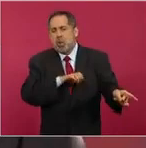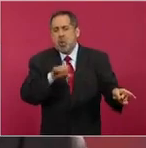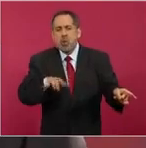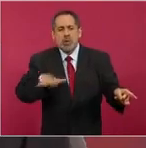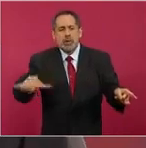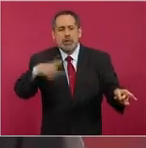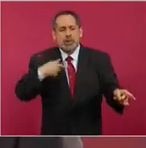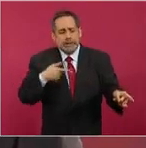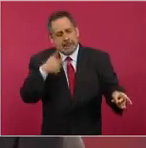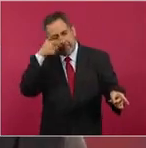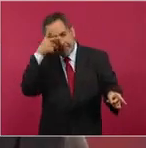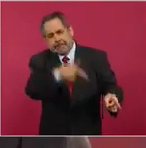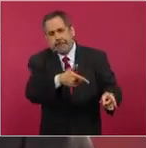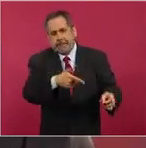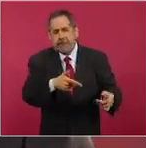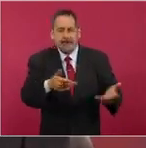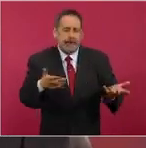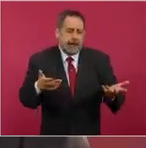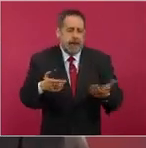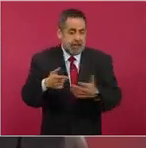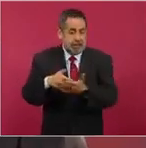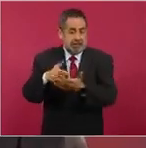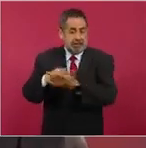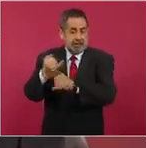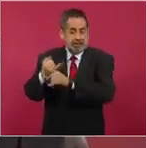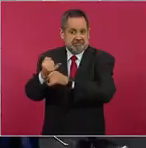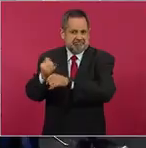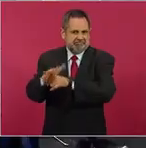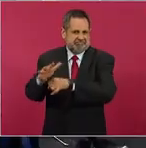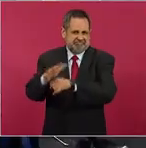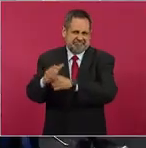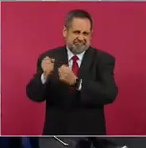Y también para eso ayudan las redes.